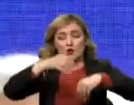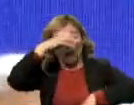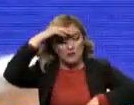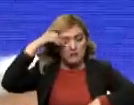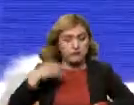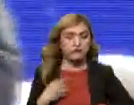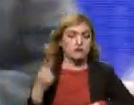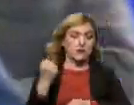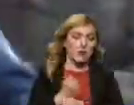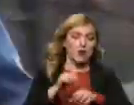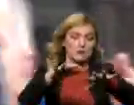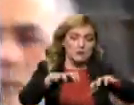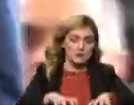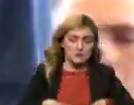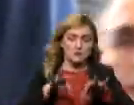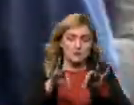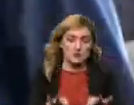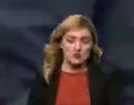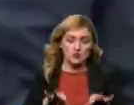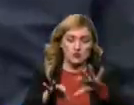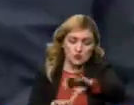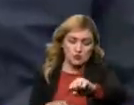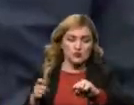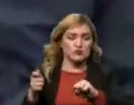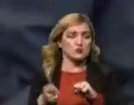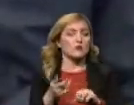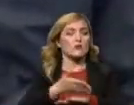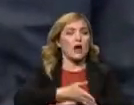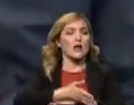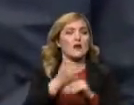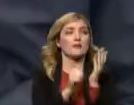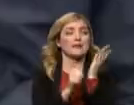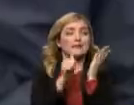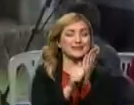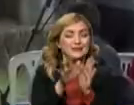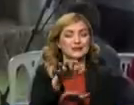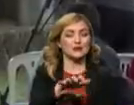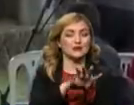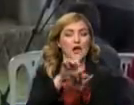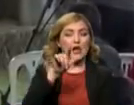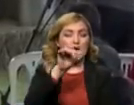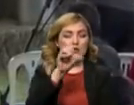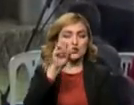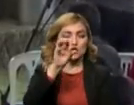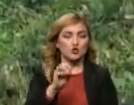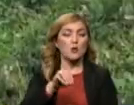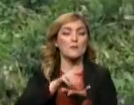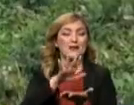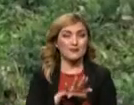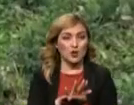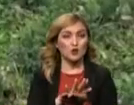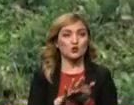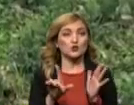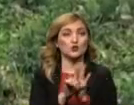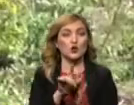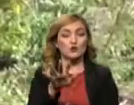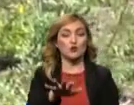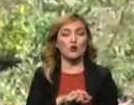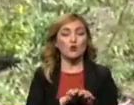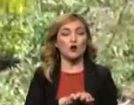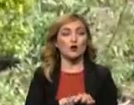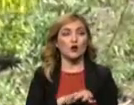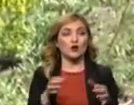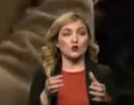las manos a la tierra para sembrar y cosechar. El ministro de Agricultura, Javier Lazo, se refirió a la aplicación de políticas agropecuarias